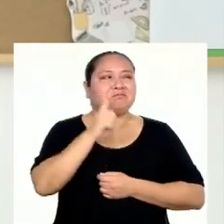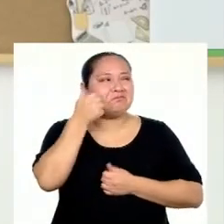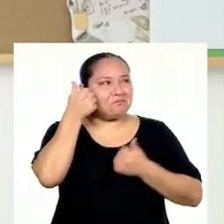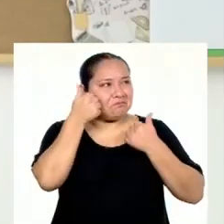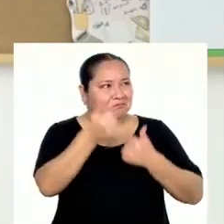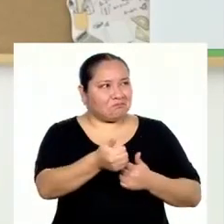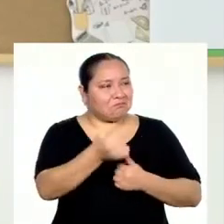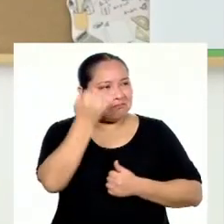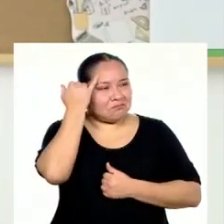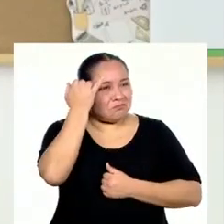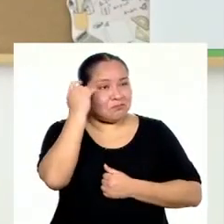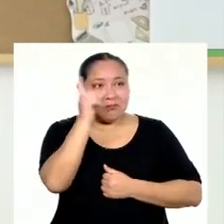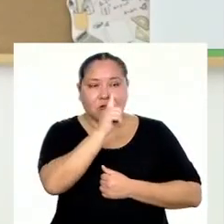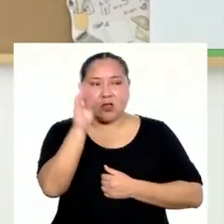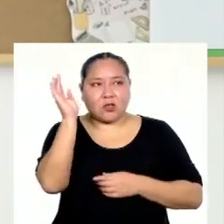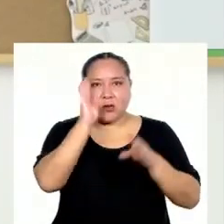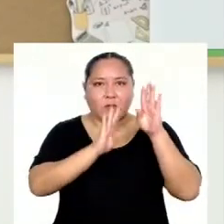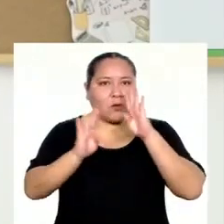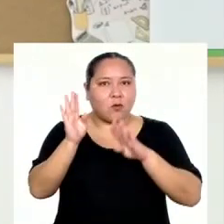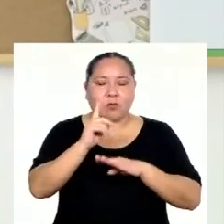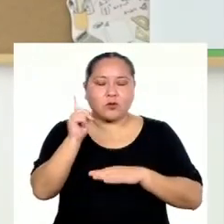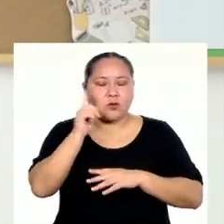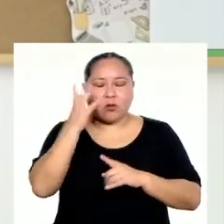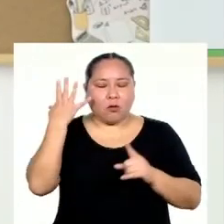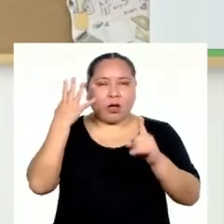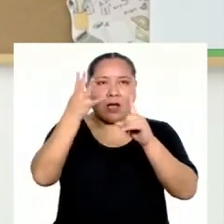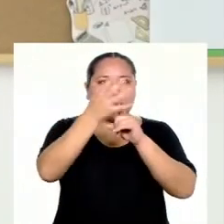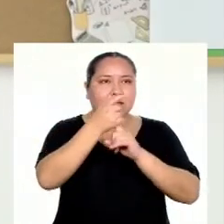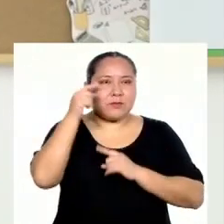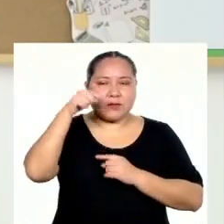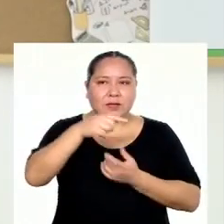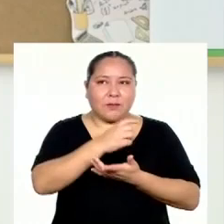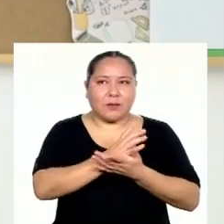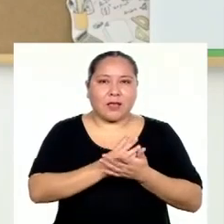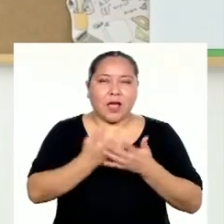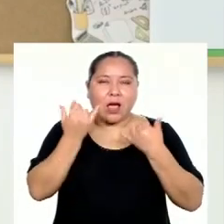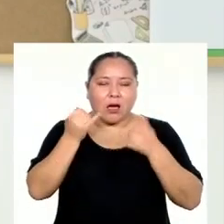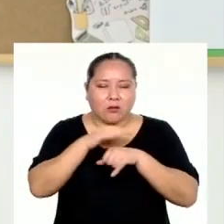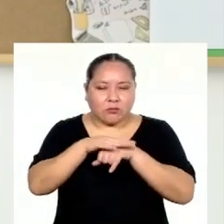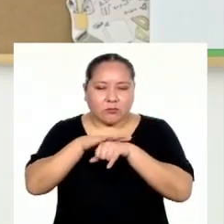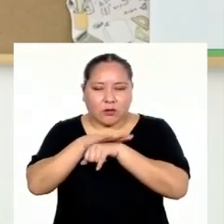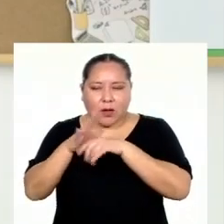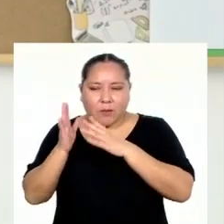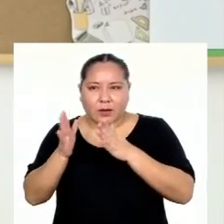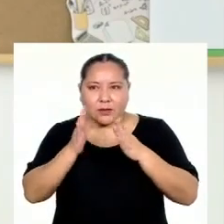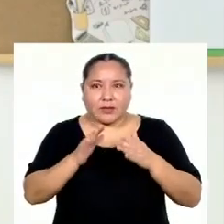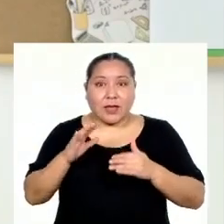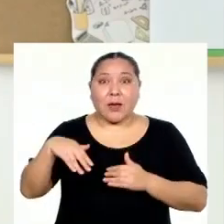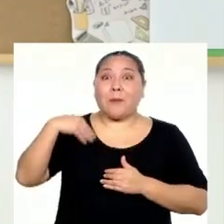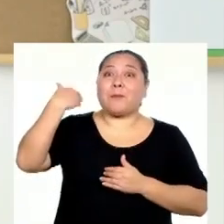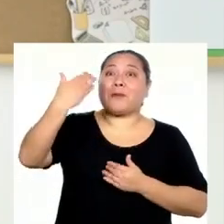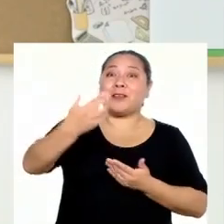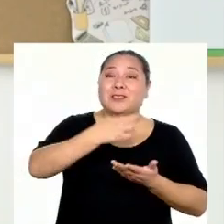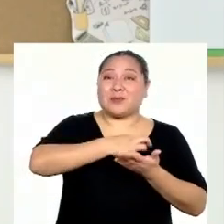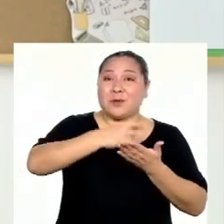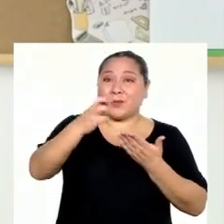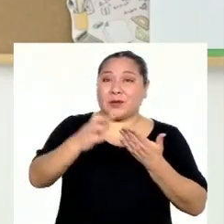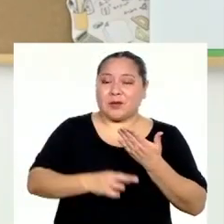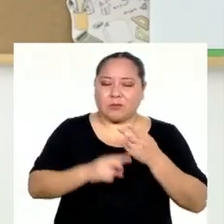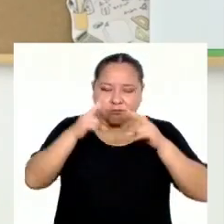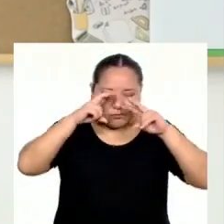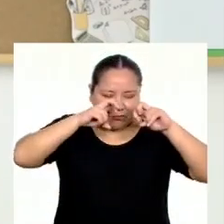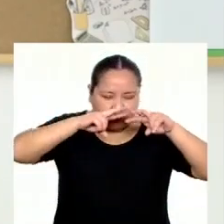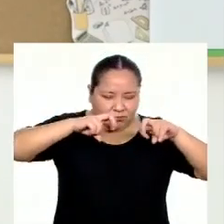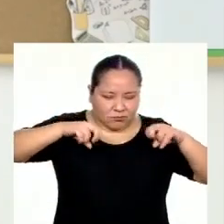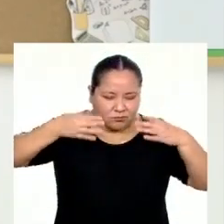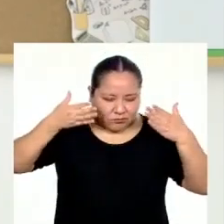deducción. No te preocupes si aún no logramos esto. Ahora estamos planificando y en el siguiente programa haremos una